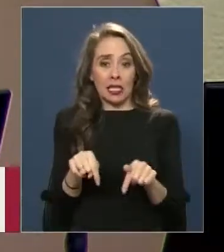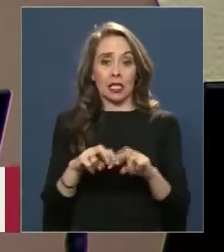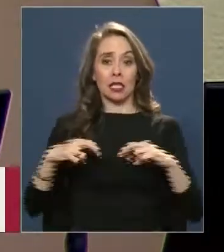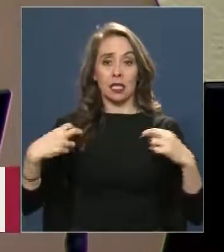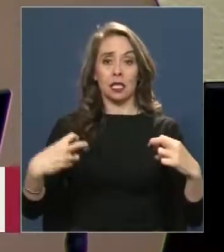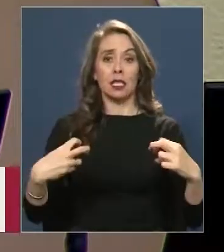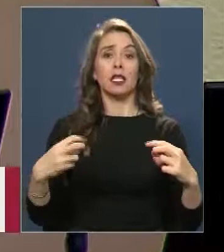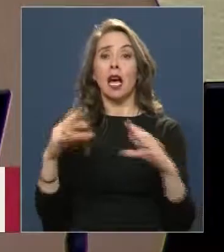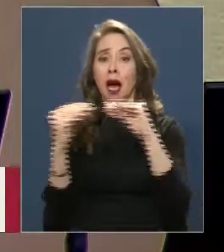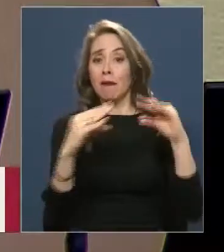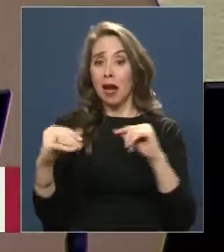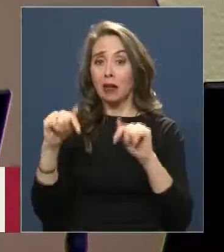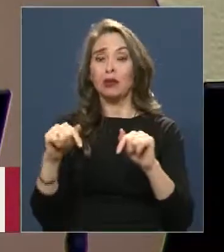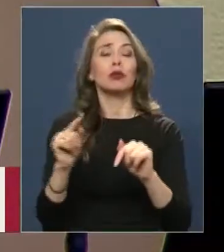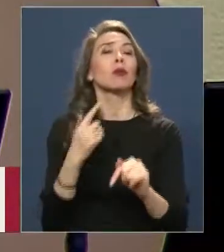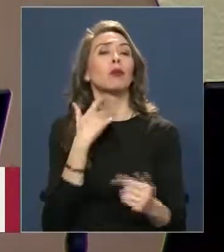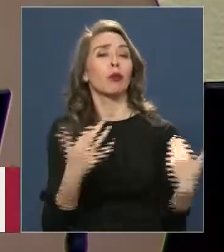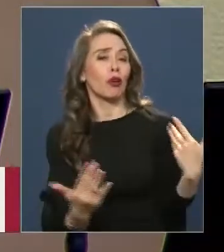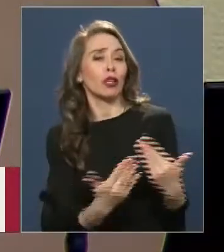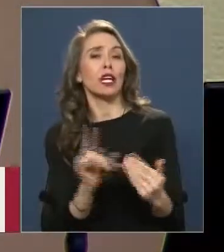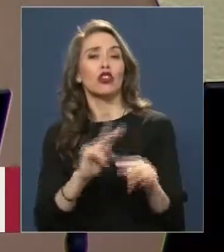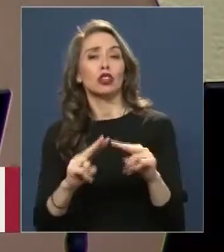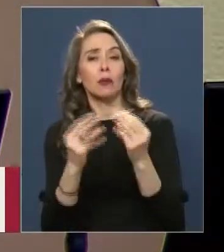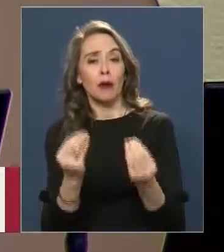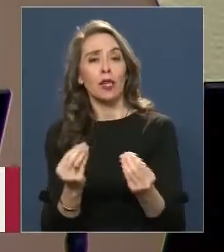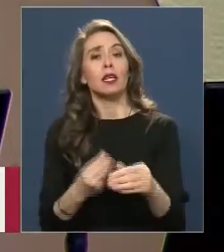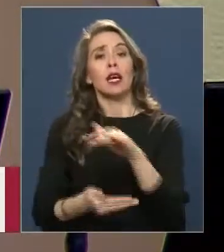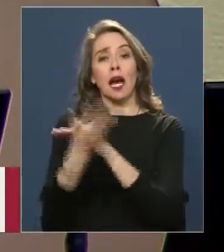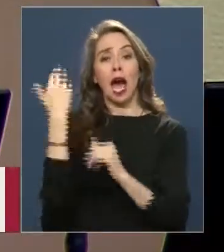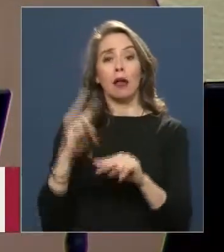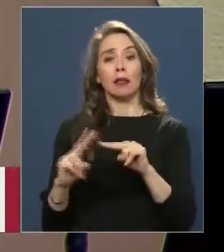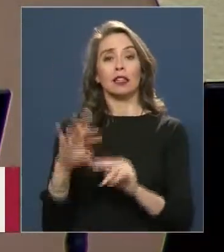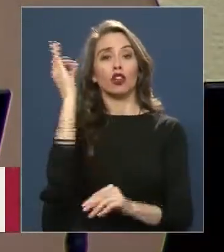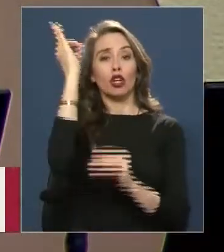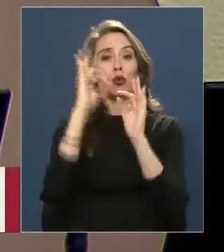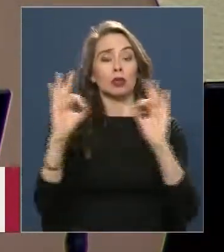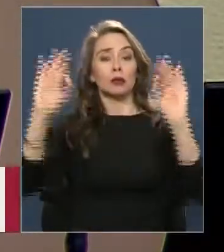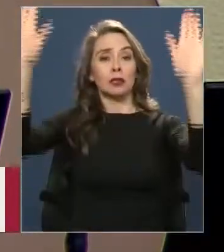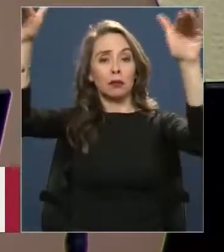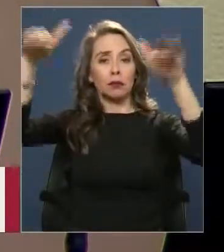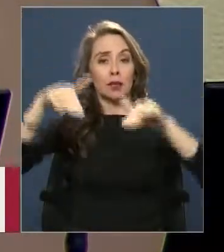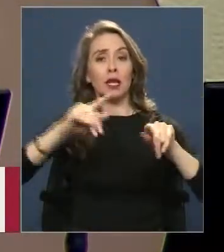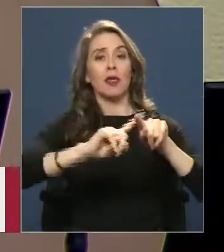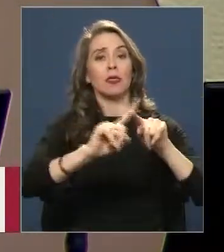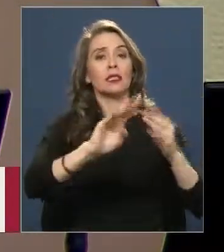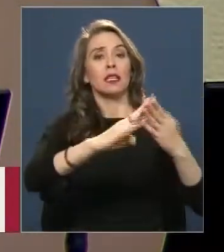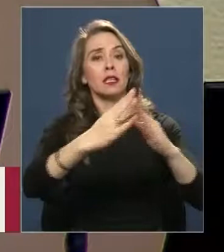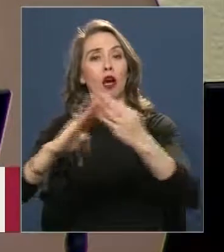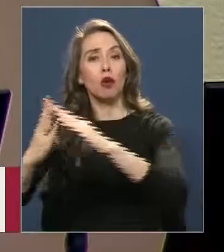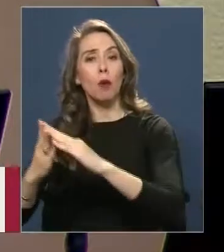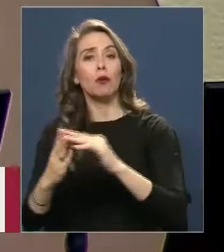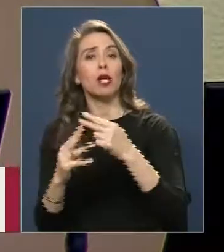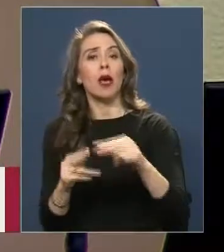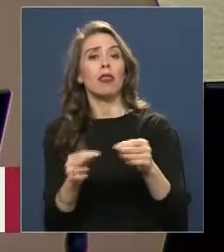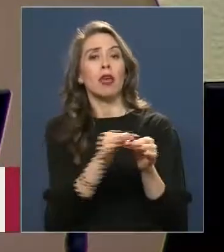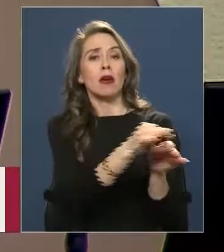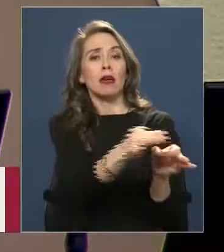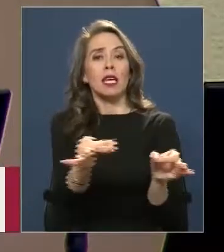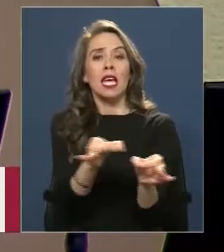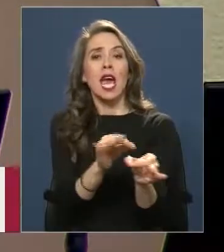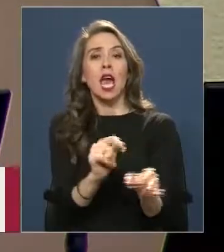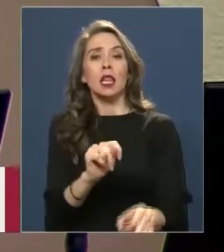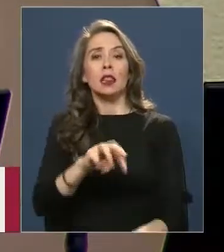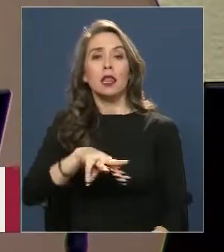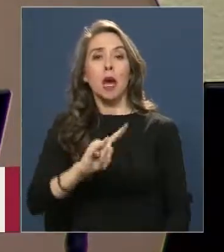no lo hemos hecho bien. Si hicimos una sesión especial donde convocamos a distintas comunidades de Temucuicui,